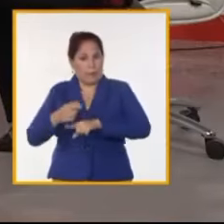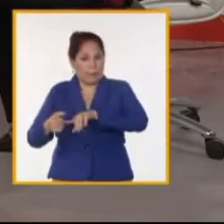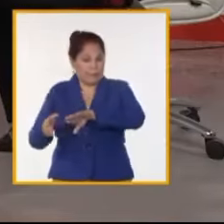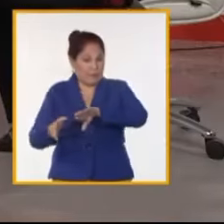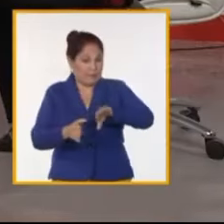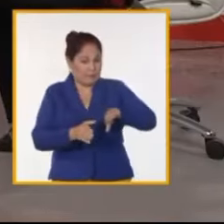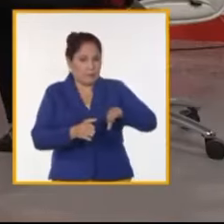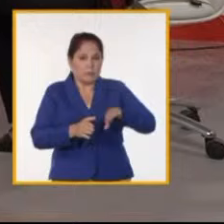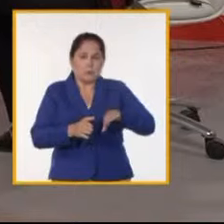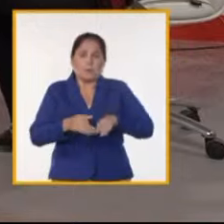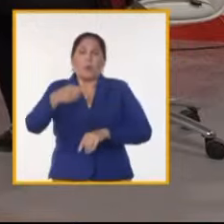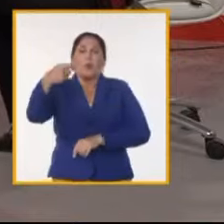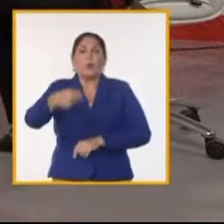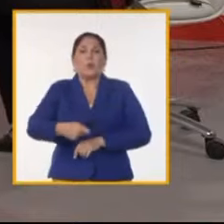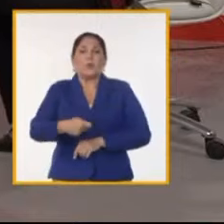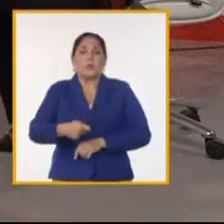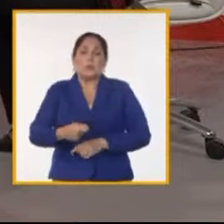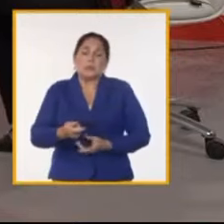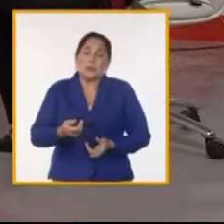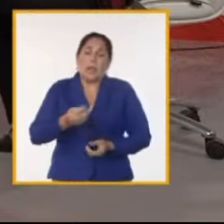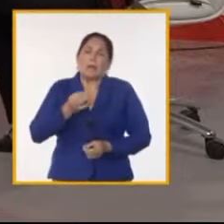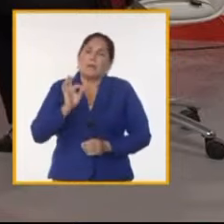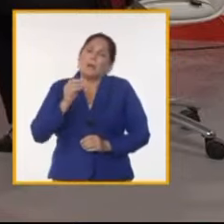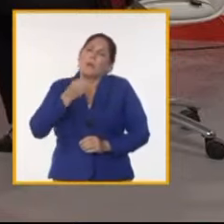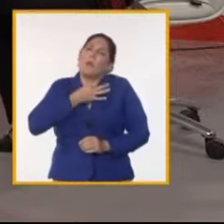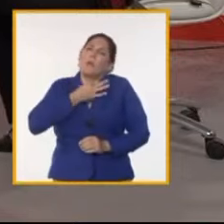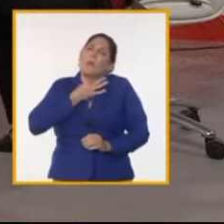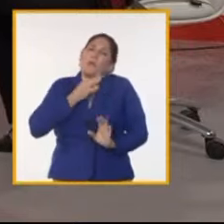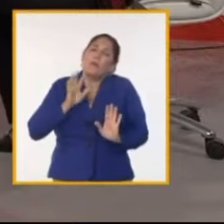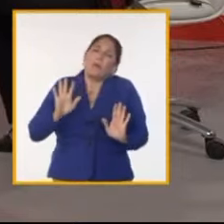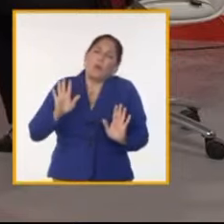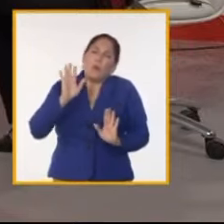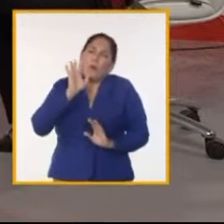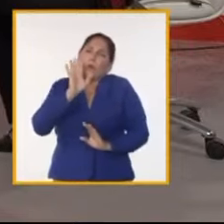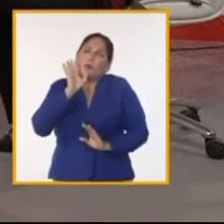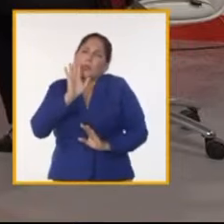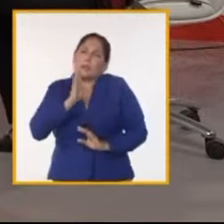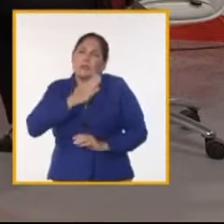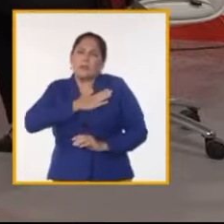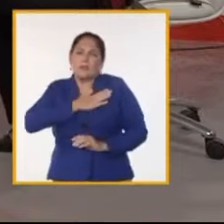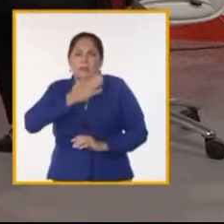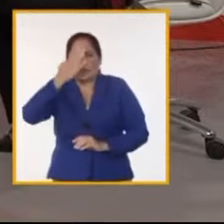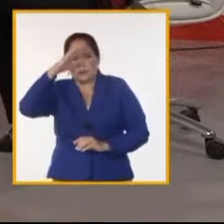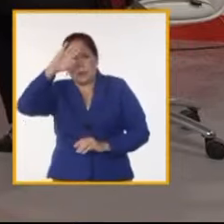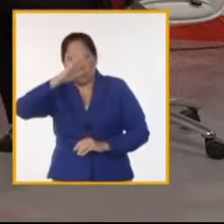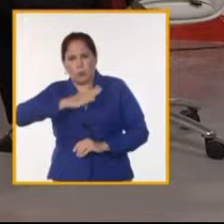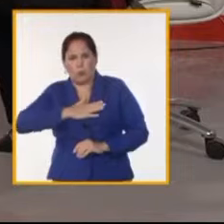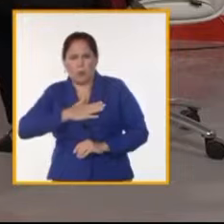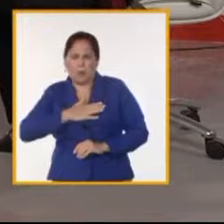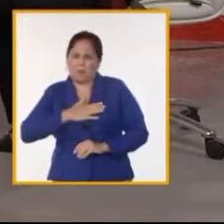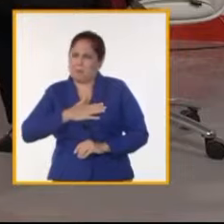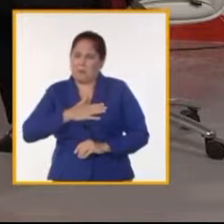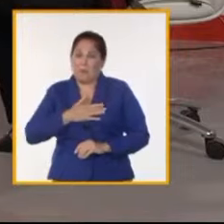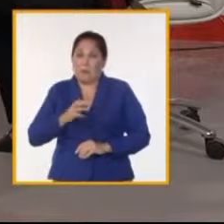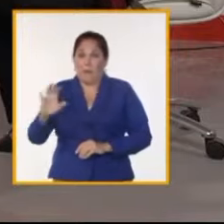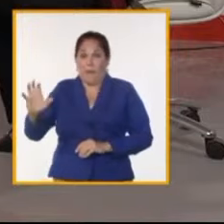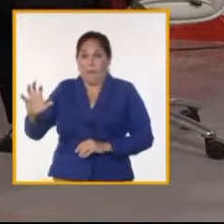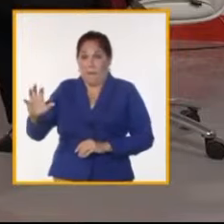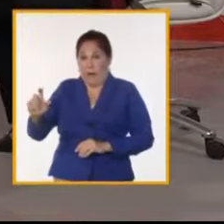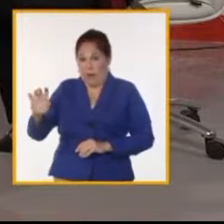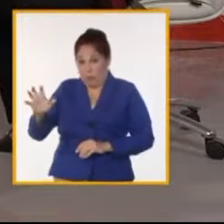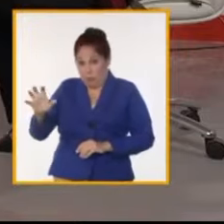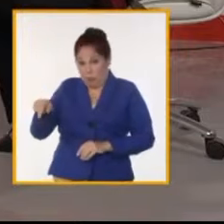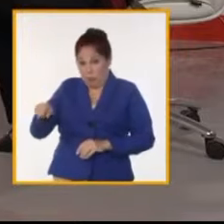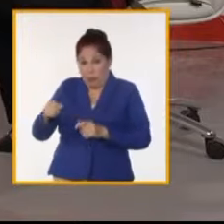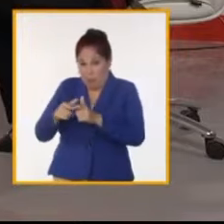pensando si es justo o si es injusto y pobre Cuba No es que si no lo cumplen ya El coletazo Bueno si a un banco como el B paribas que es